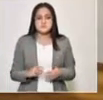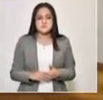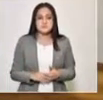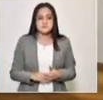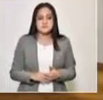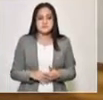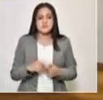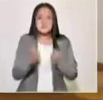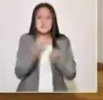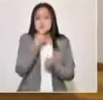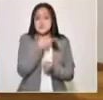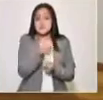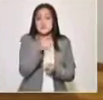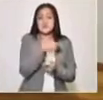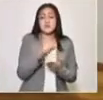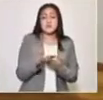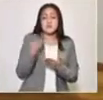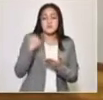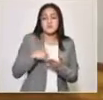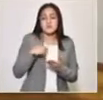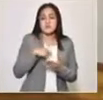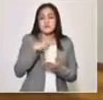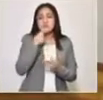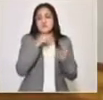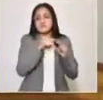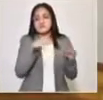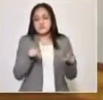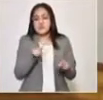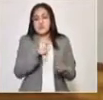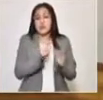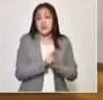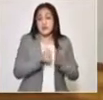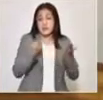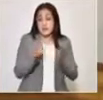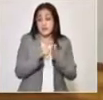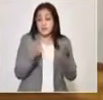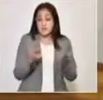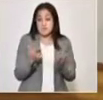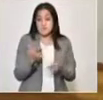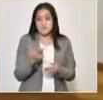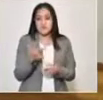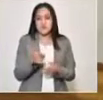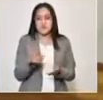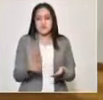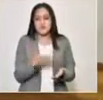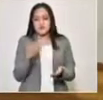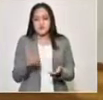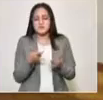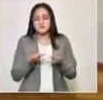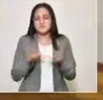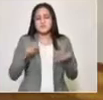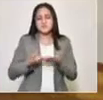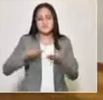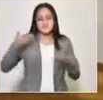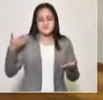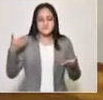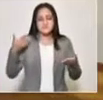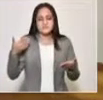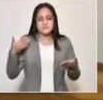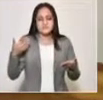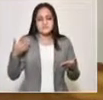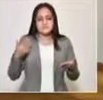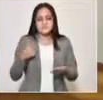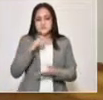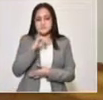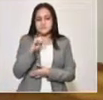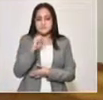Hay por ahí una frase vieja que en un libro de novela histórica, biográfica de José